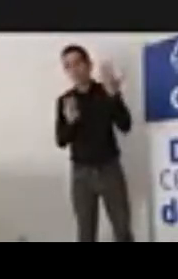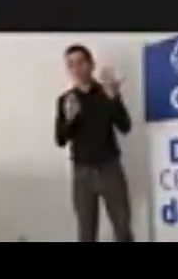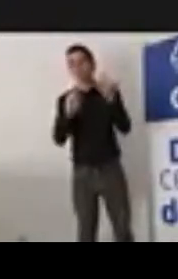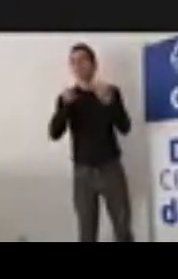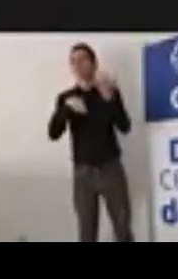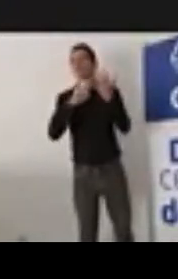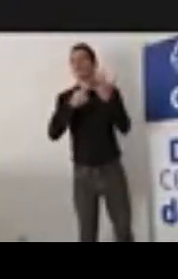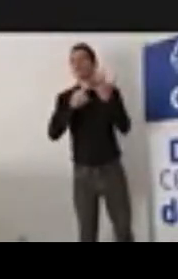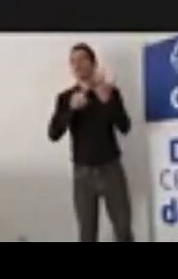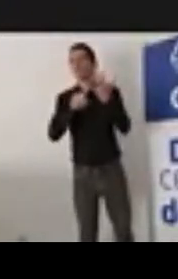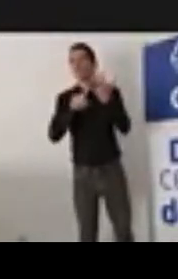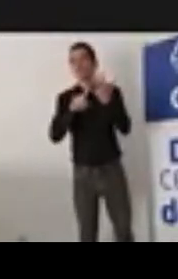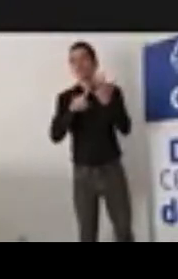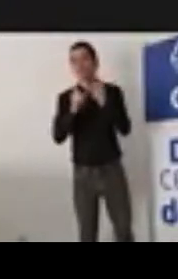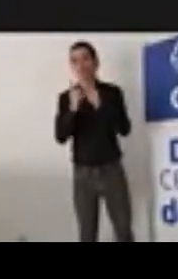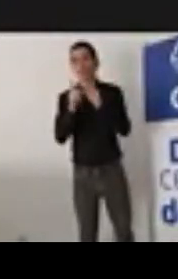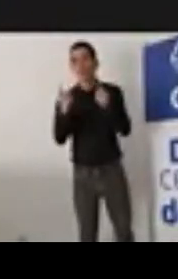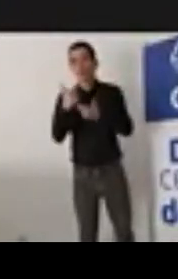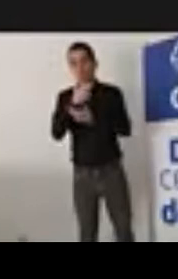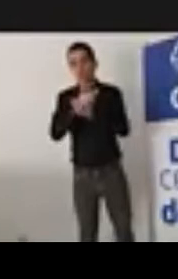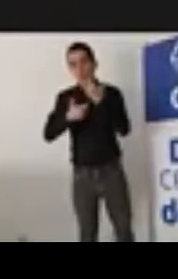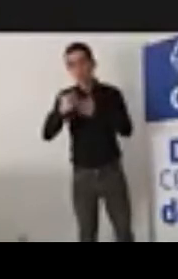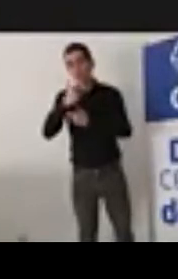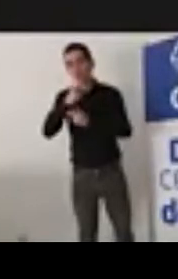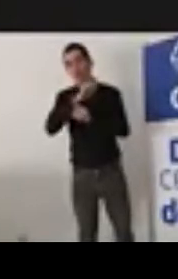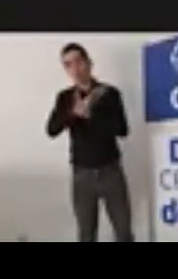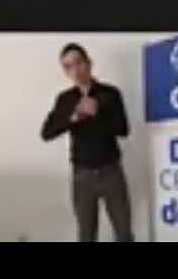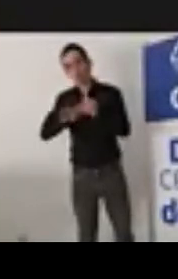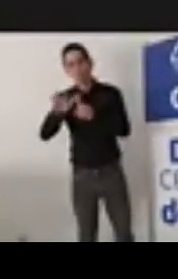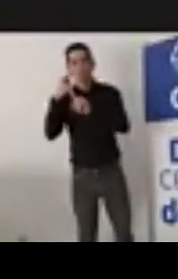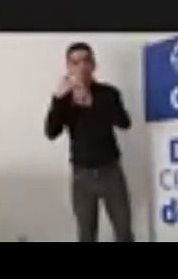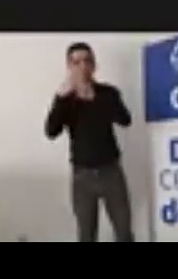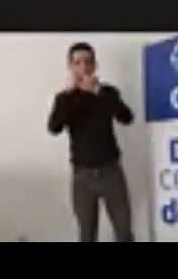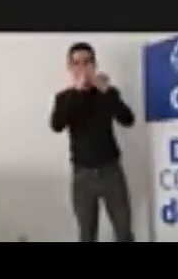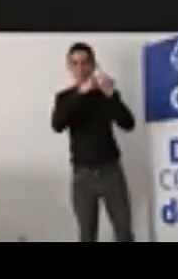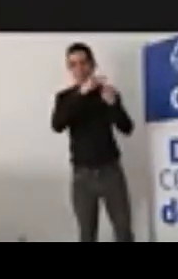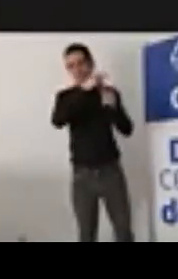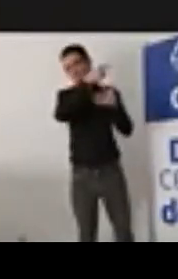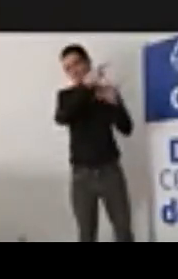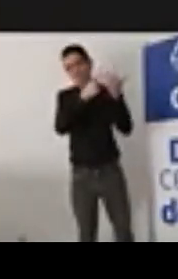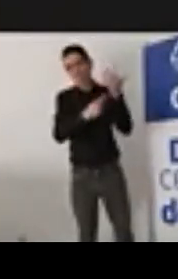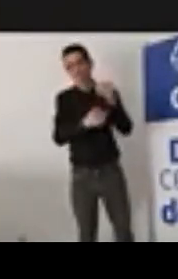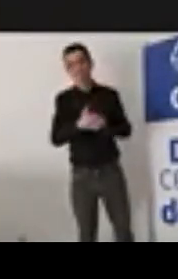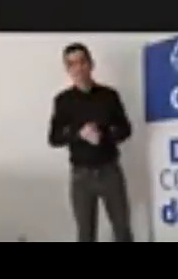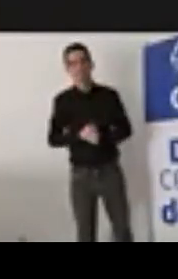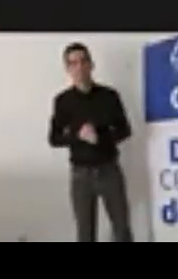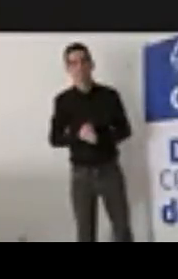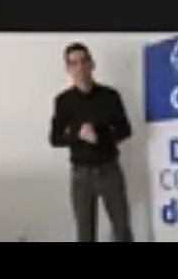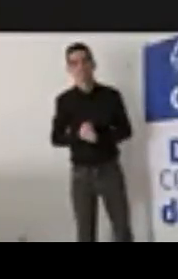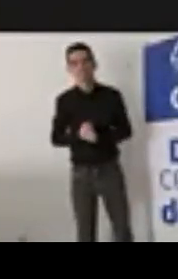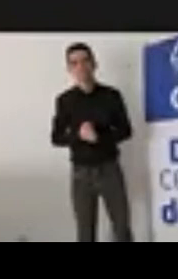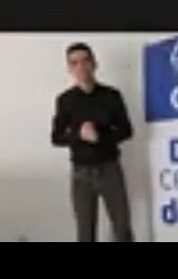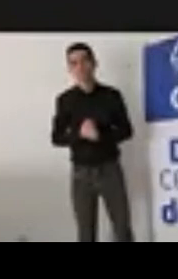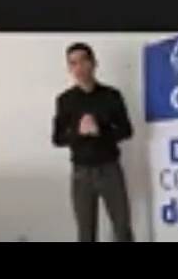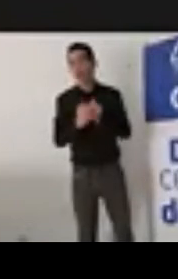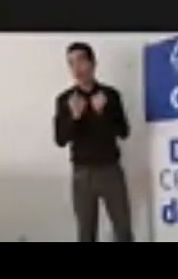agenda ambiental, que es muy propia hoy de los jóvenes. Hoy yo creo que la causa que más mueve a los jóvenes en el mundo es la defensa del ambiente y la lucha contra el cambio